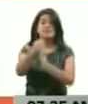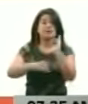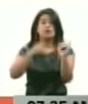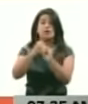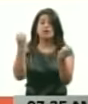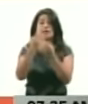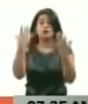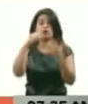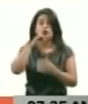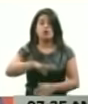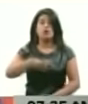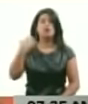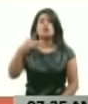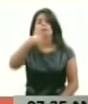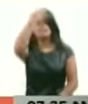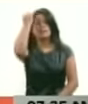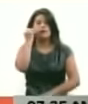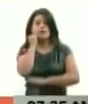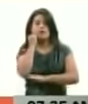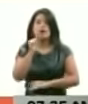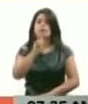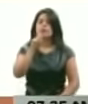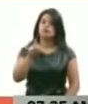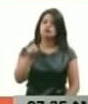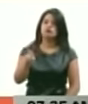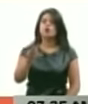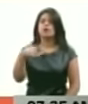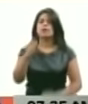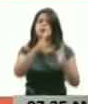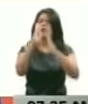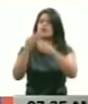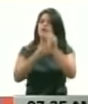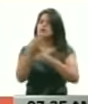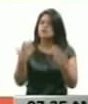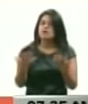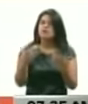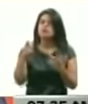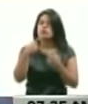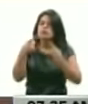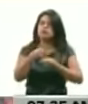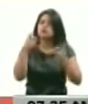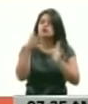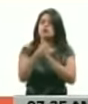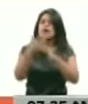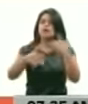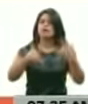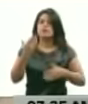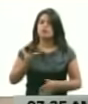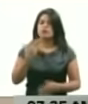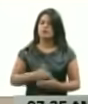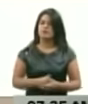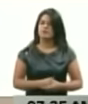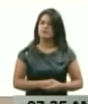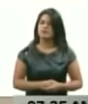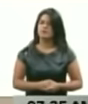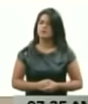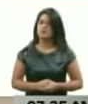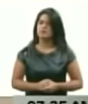la historia, Francisco de Miranda. ¿Qué va a hacer la biblioteca? Nos comentabas algo, pero ¿qué le dices al país acerca de este importante efemérides?